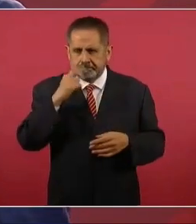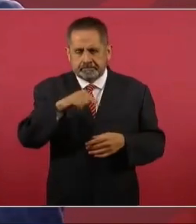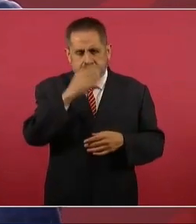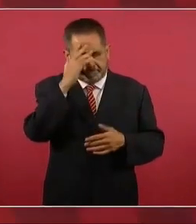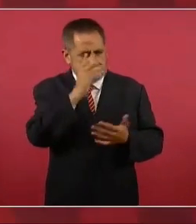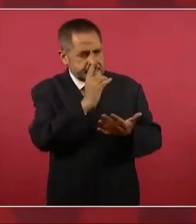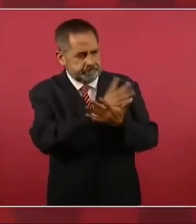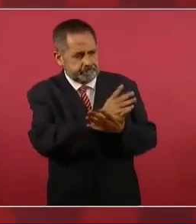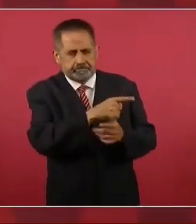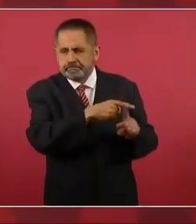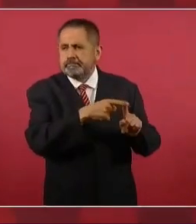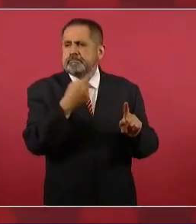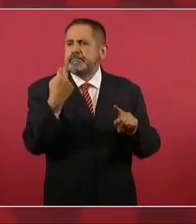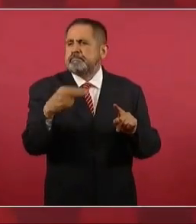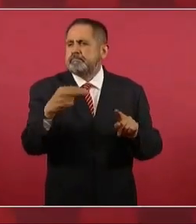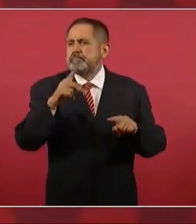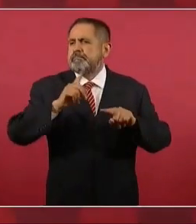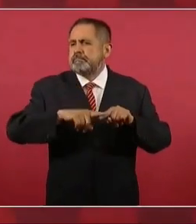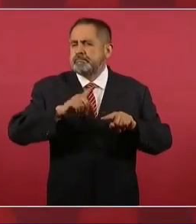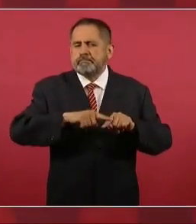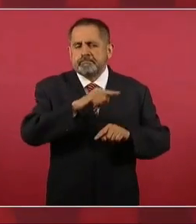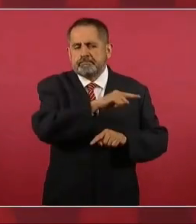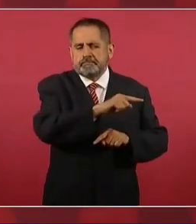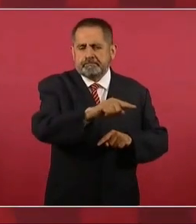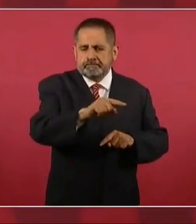identificarlos, nombrarlos,